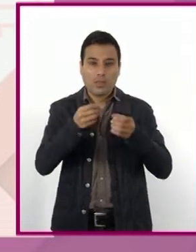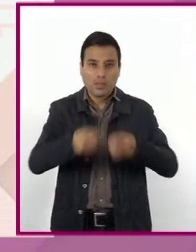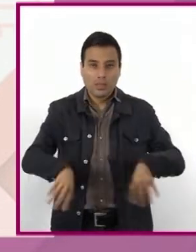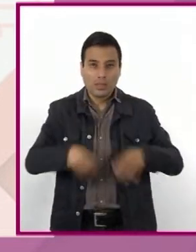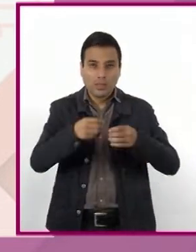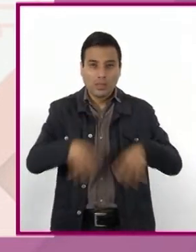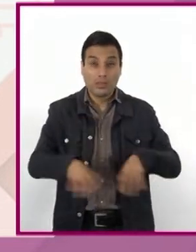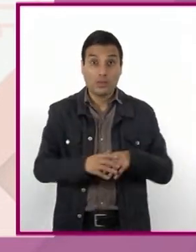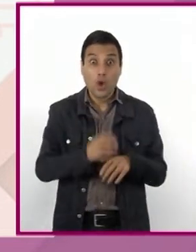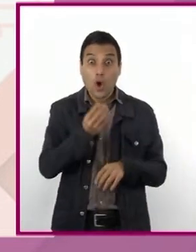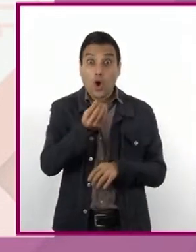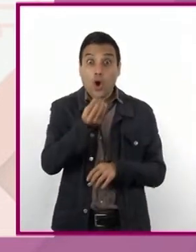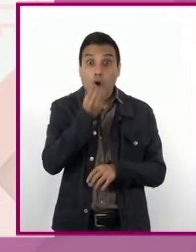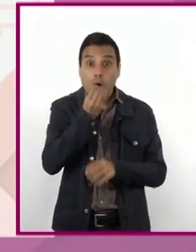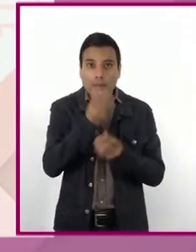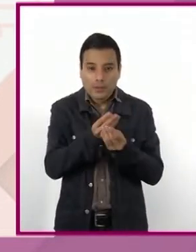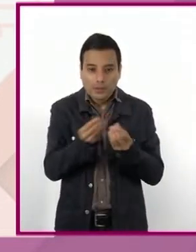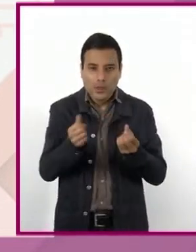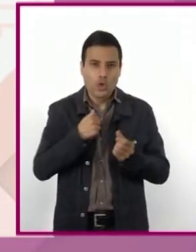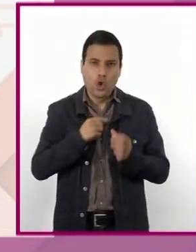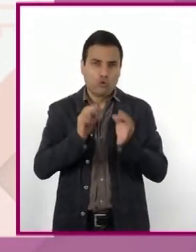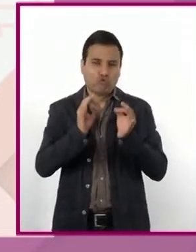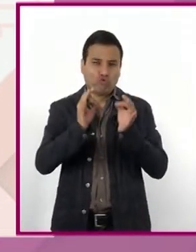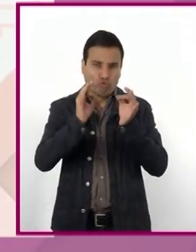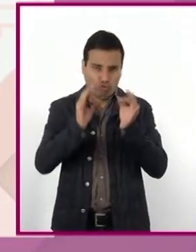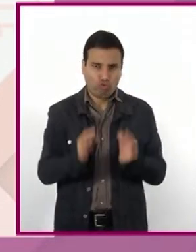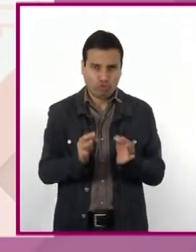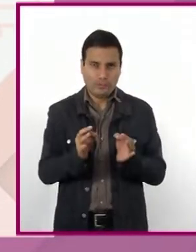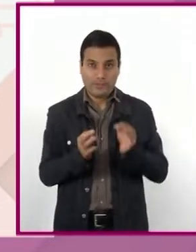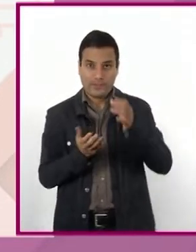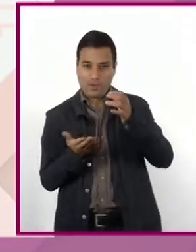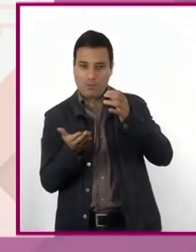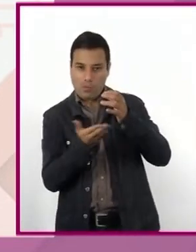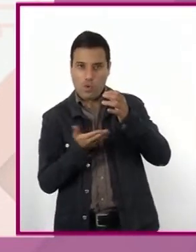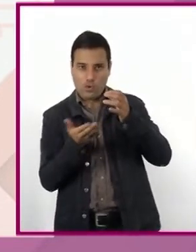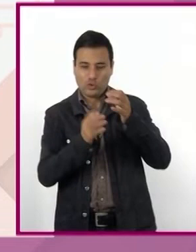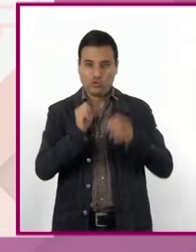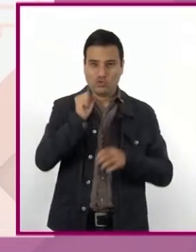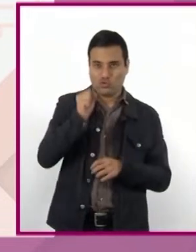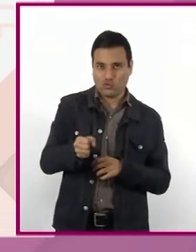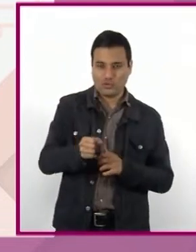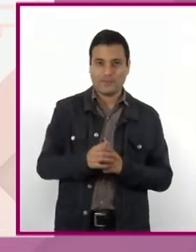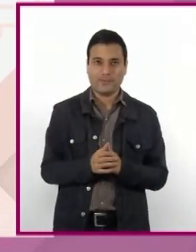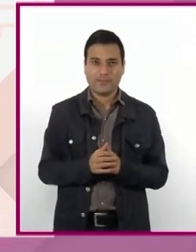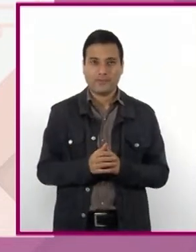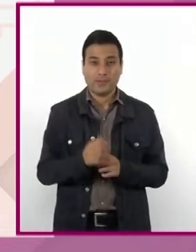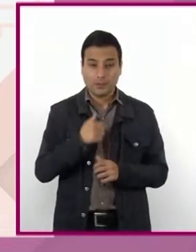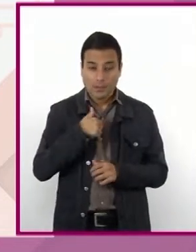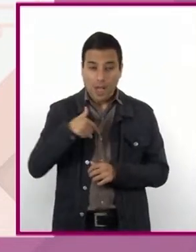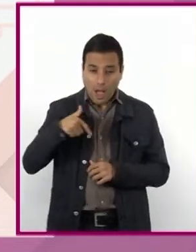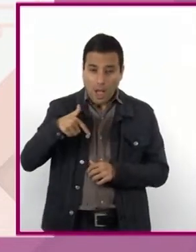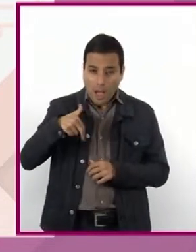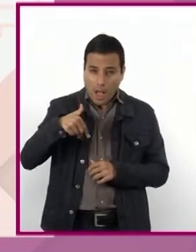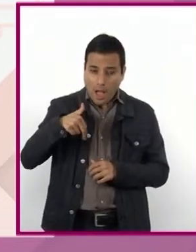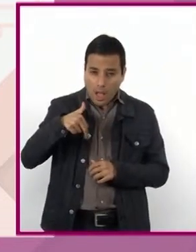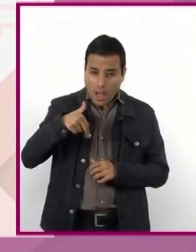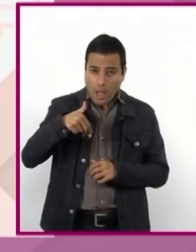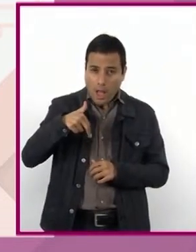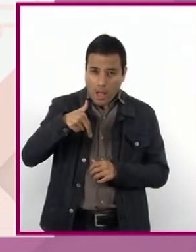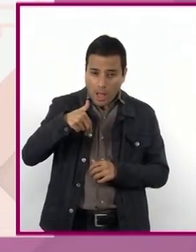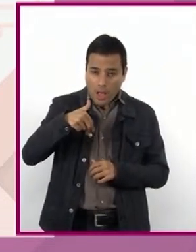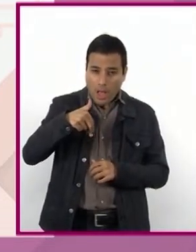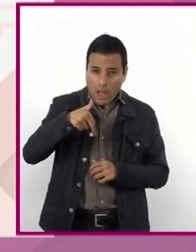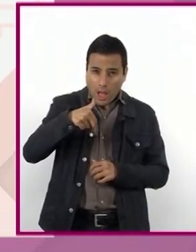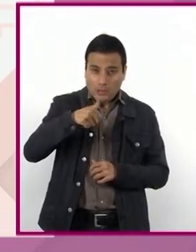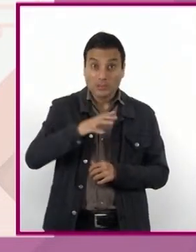me encontraba en el polo sur de nuestro planeta. Mientras me iba acercando al centro del polo, me iba encontrando